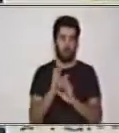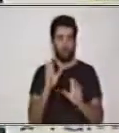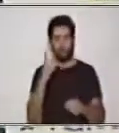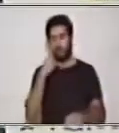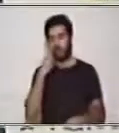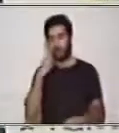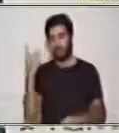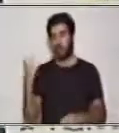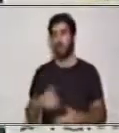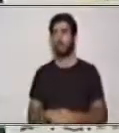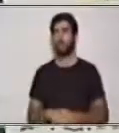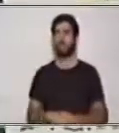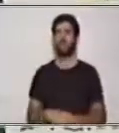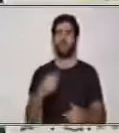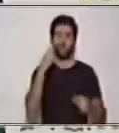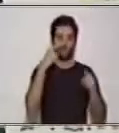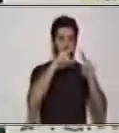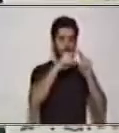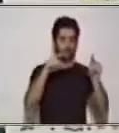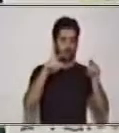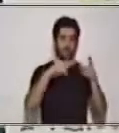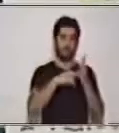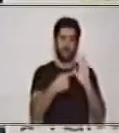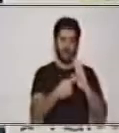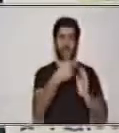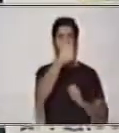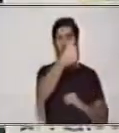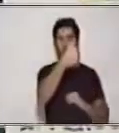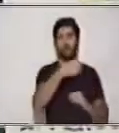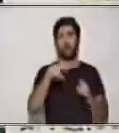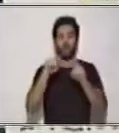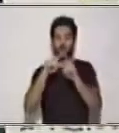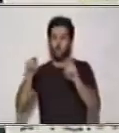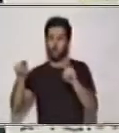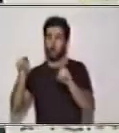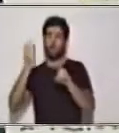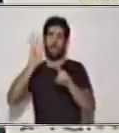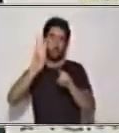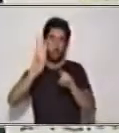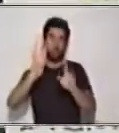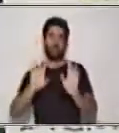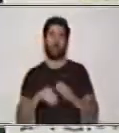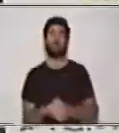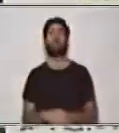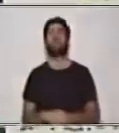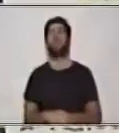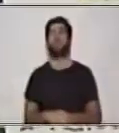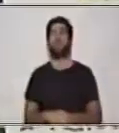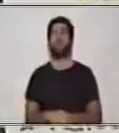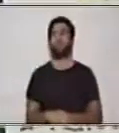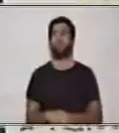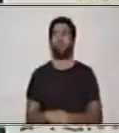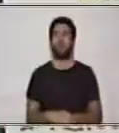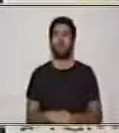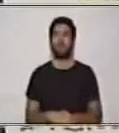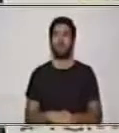llamar a esta distancia A y a esta otra distancia 3.